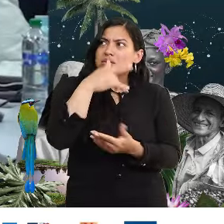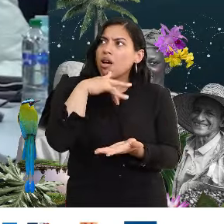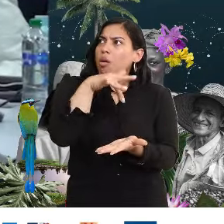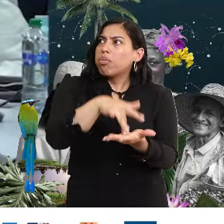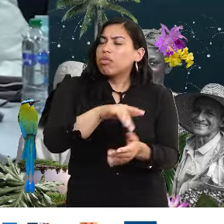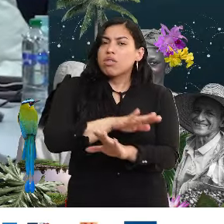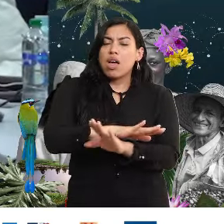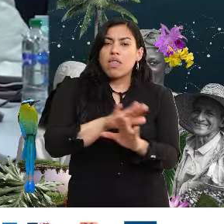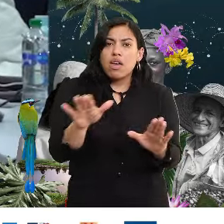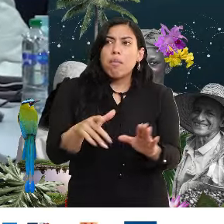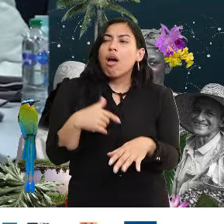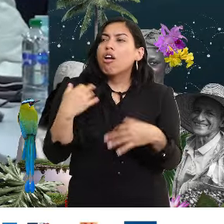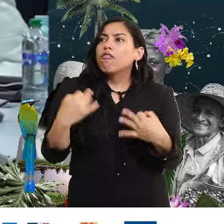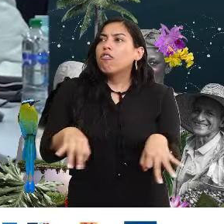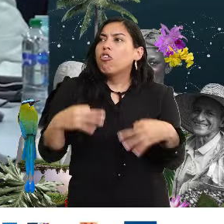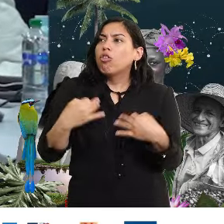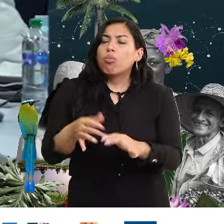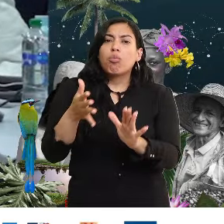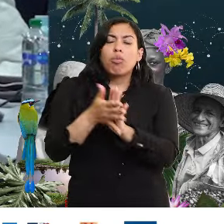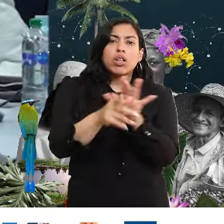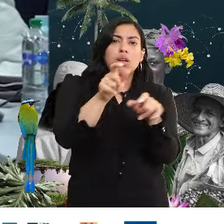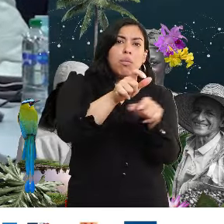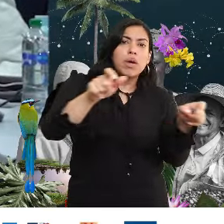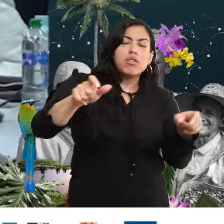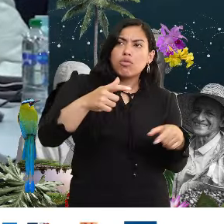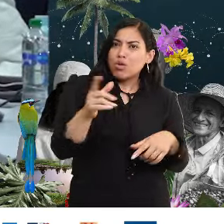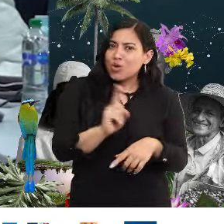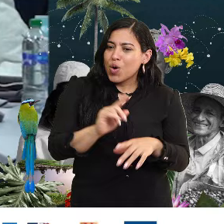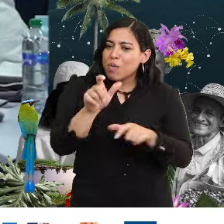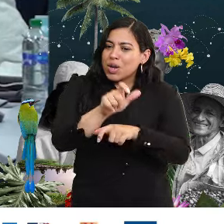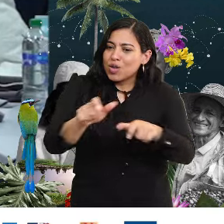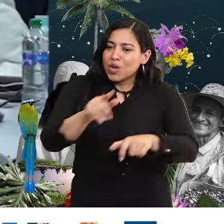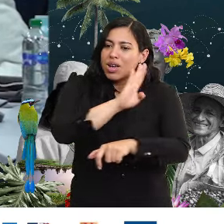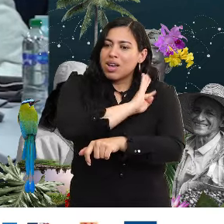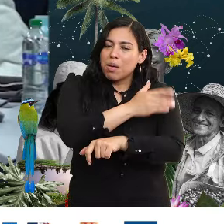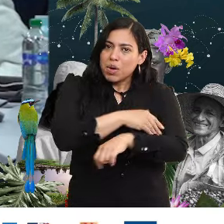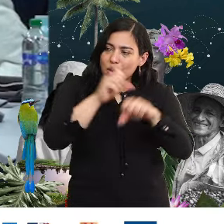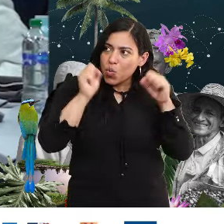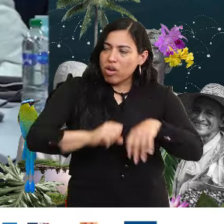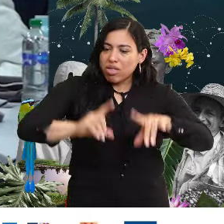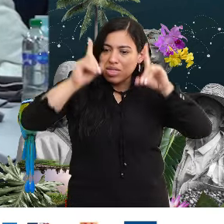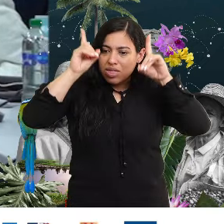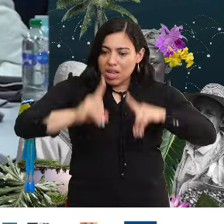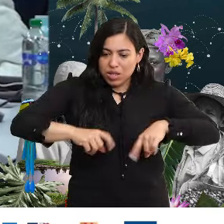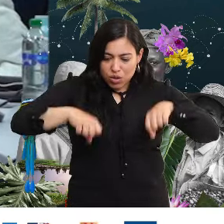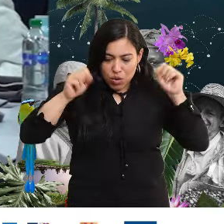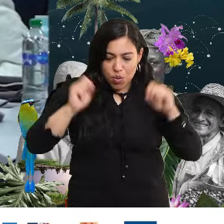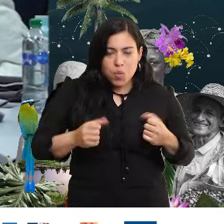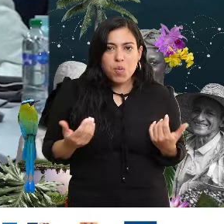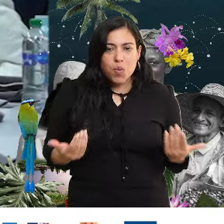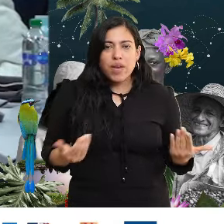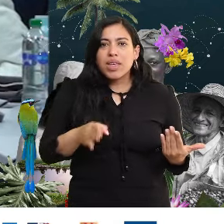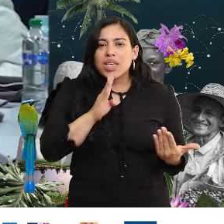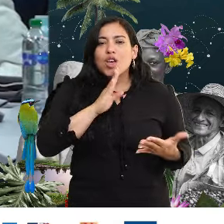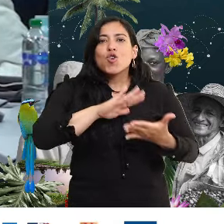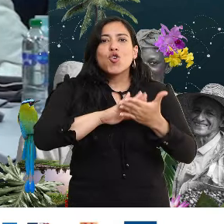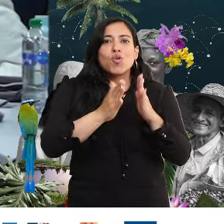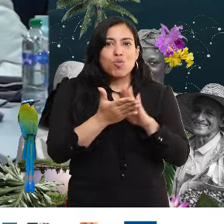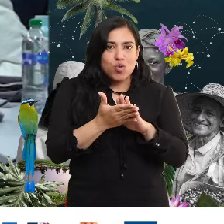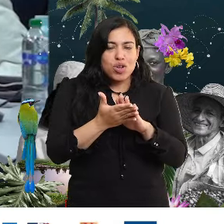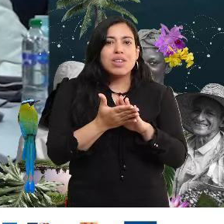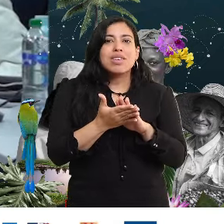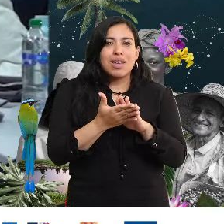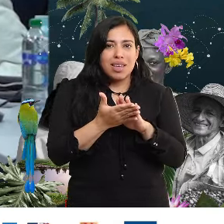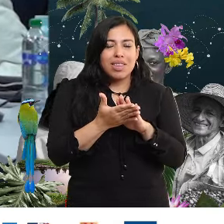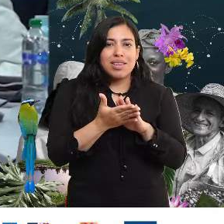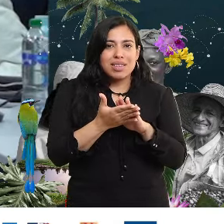participación de informar, sino que la gente tenga la capacidad de tomar decisiones y poner a las comunidades locales en el centro de